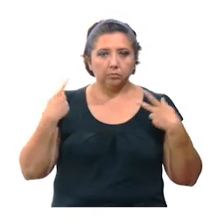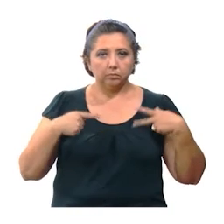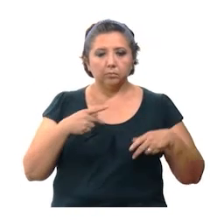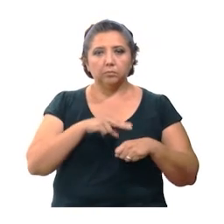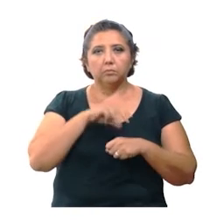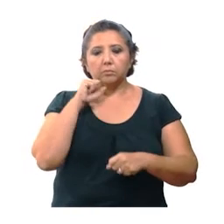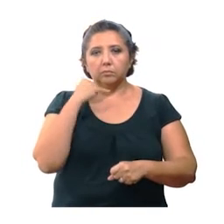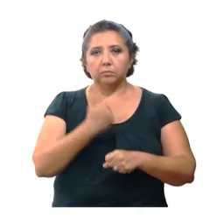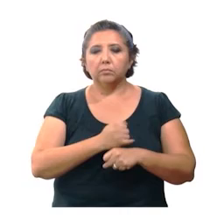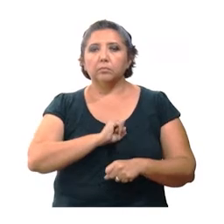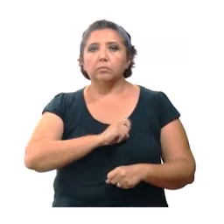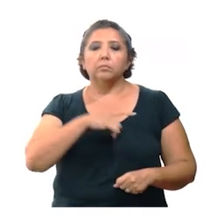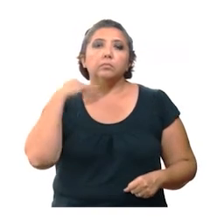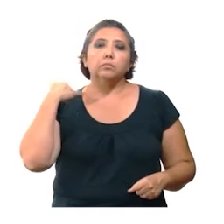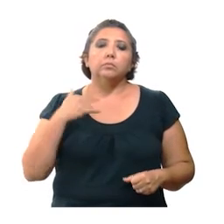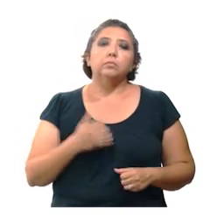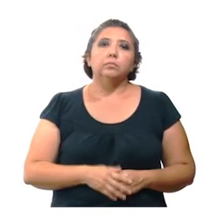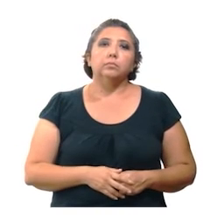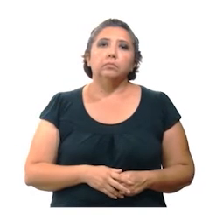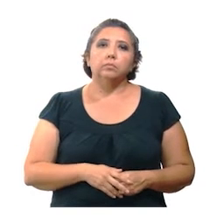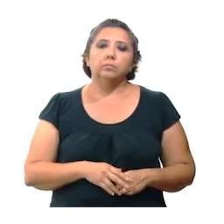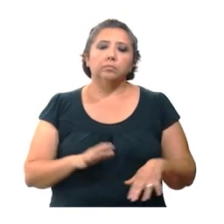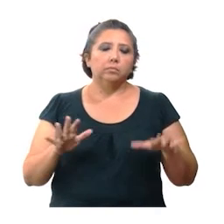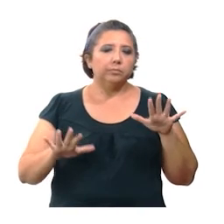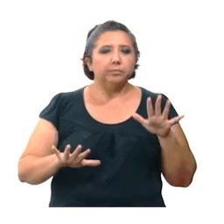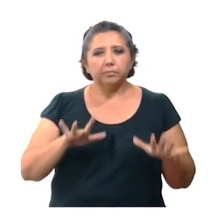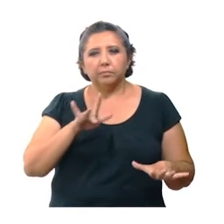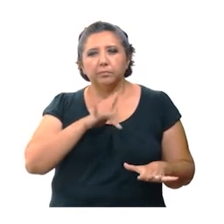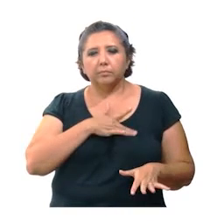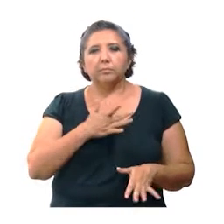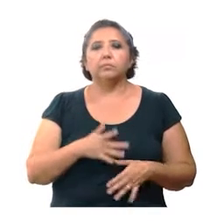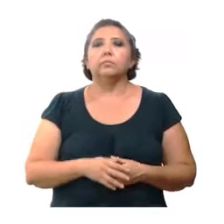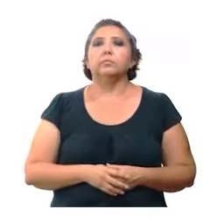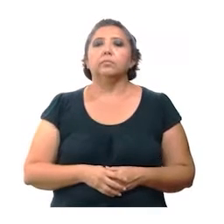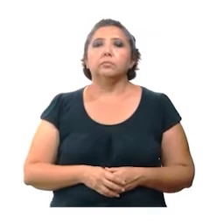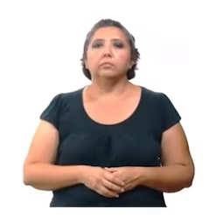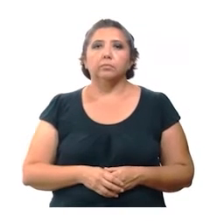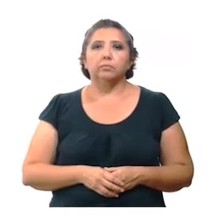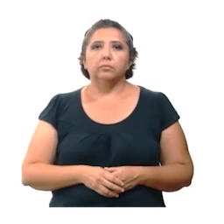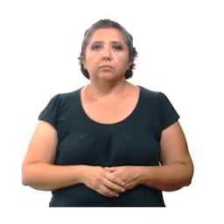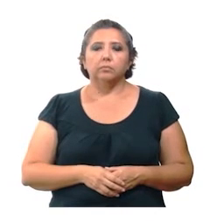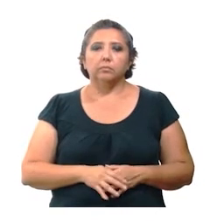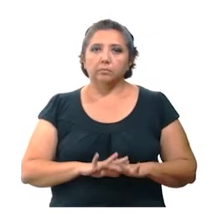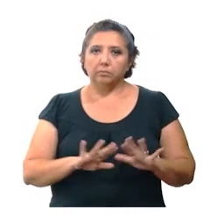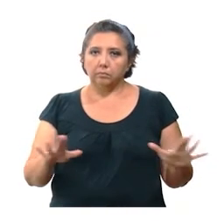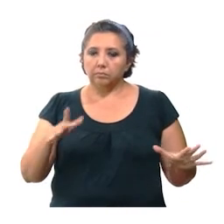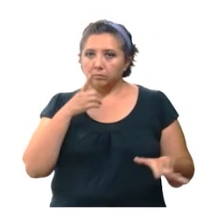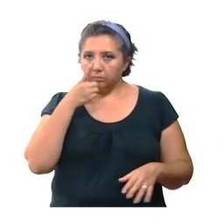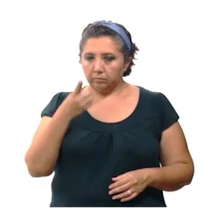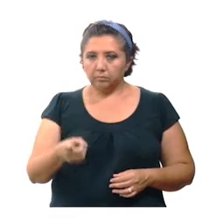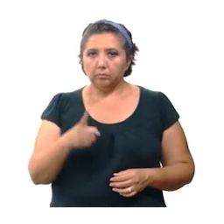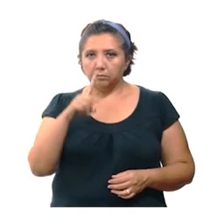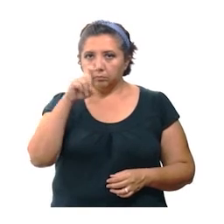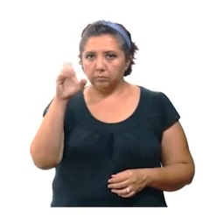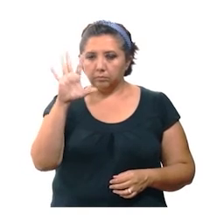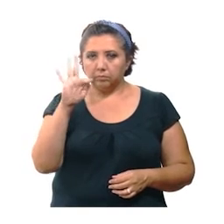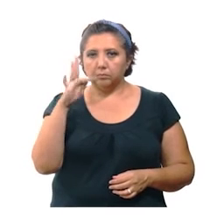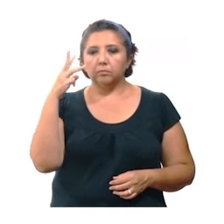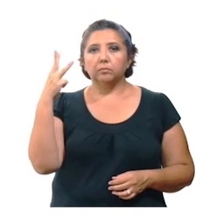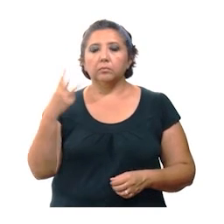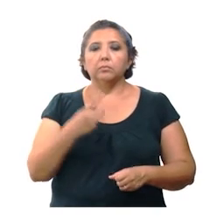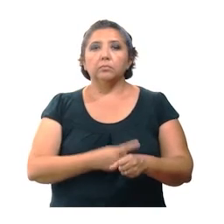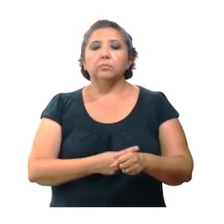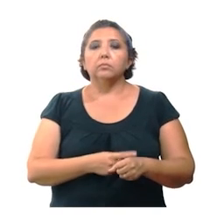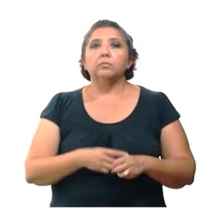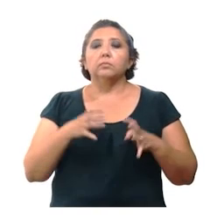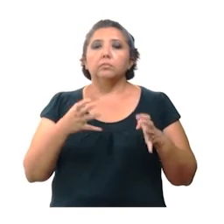Ichile buka kohanoyano, ya cuatrocientos treinta y siete, juntulule, jetzelianiko, matu buktiole kohanilo, kalano, tu shakaltalomanta,